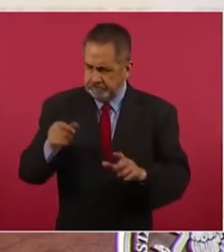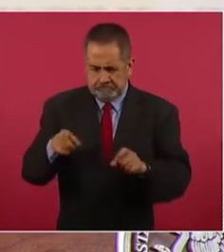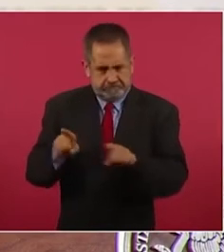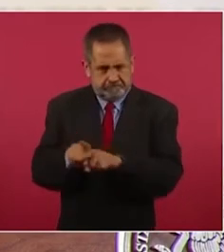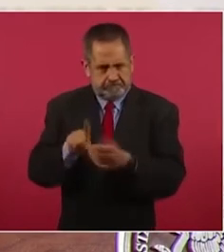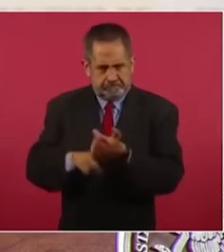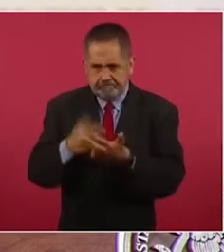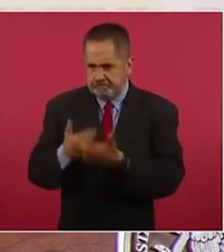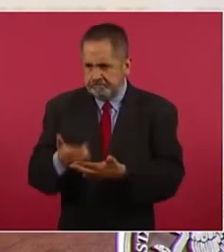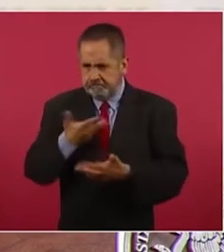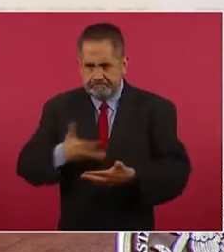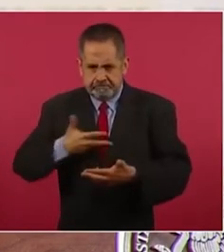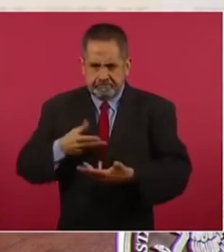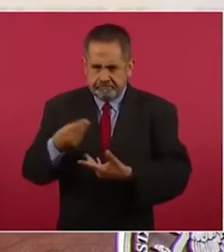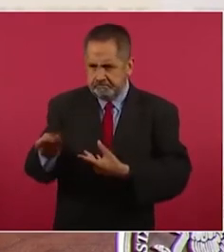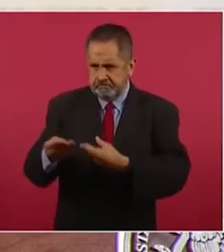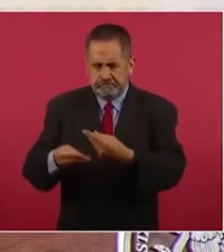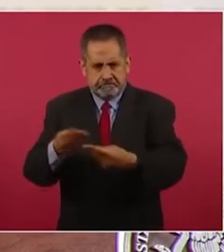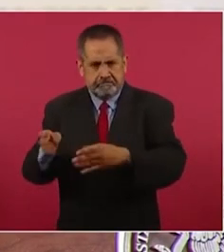Y que tengamos